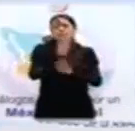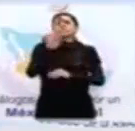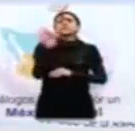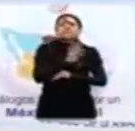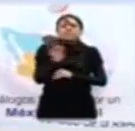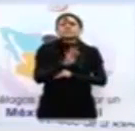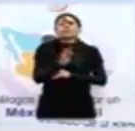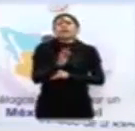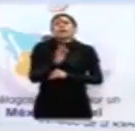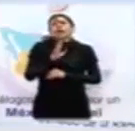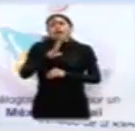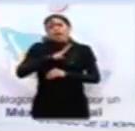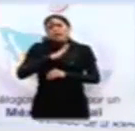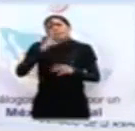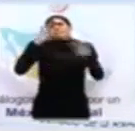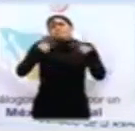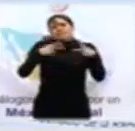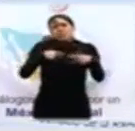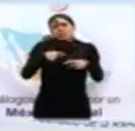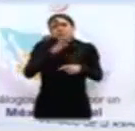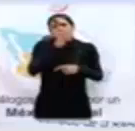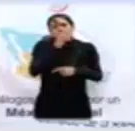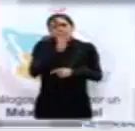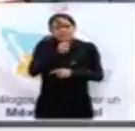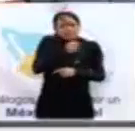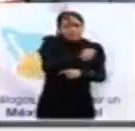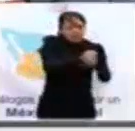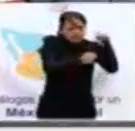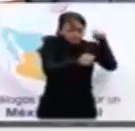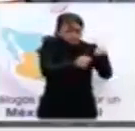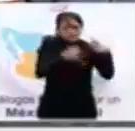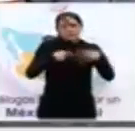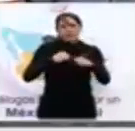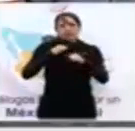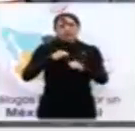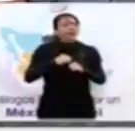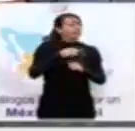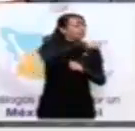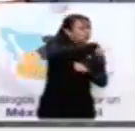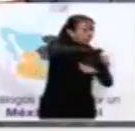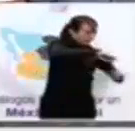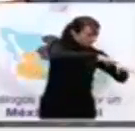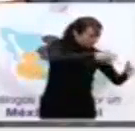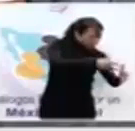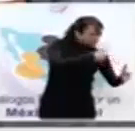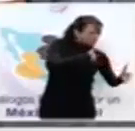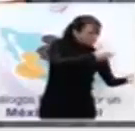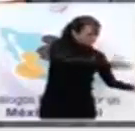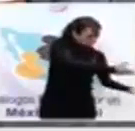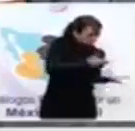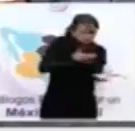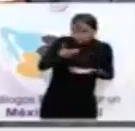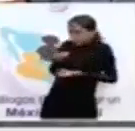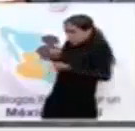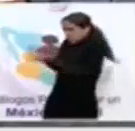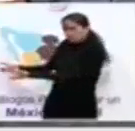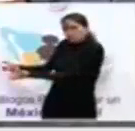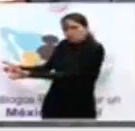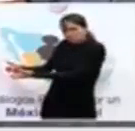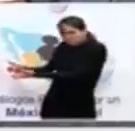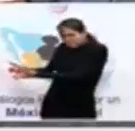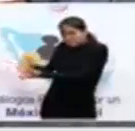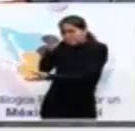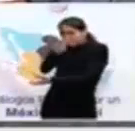estos recursos. Yo creo que eso tendríamos que irlo cambiando para ir generando un presupuesto sobre la base de bienes públicos, ¿no?, que